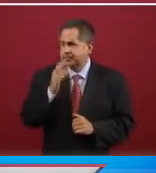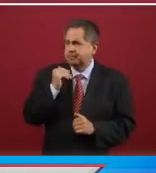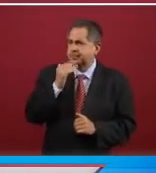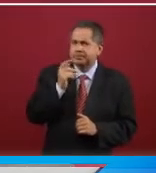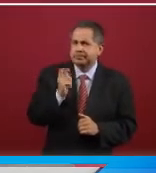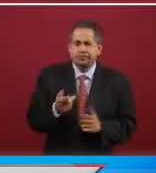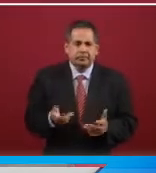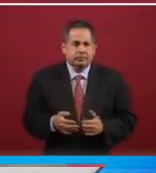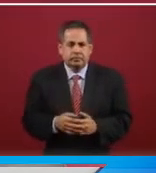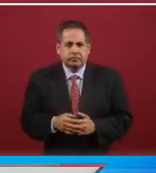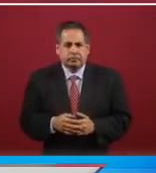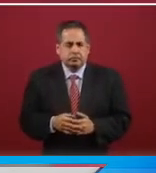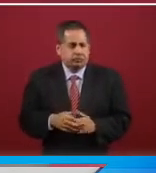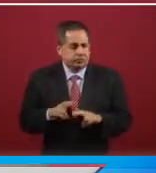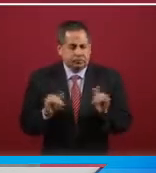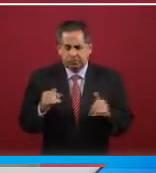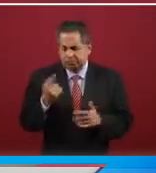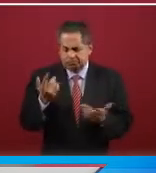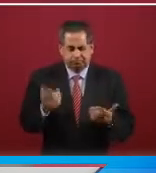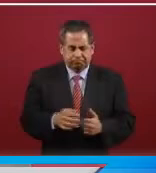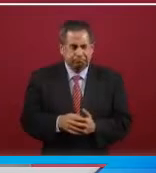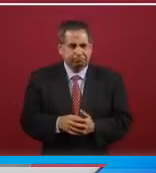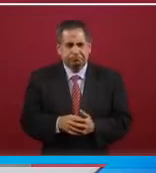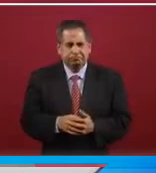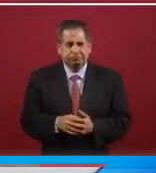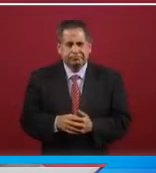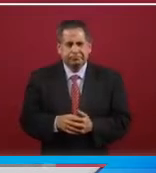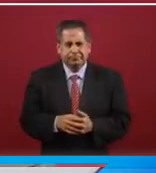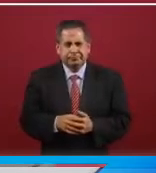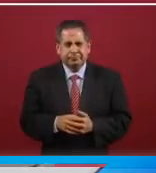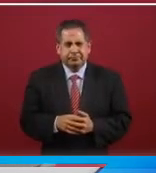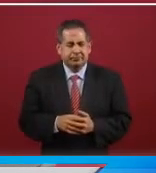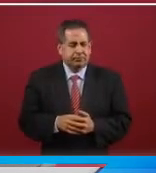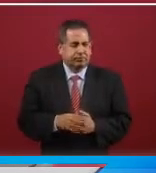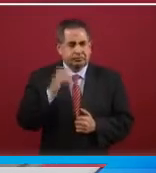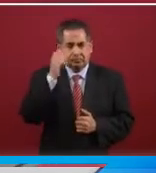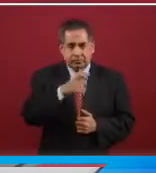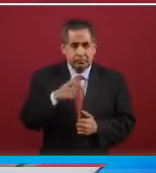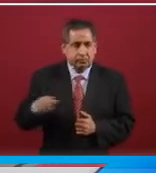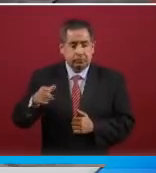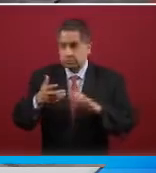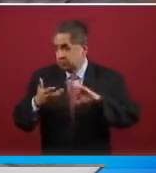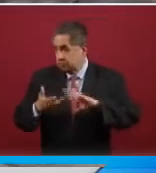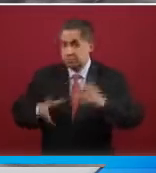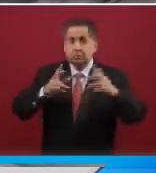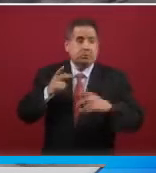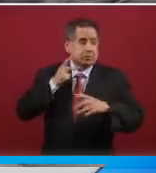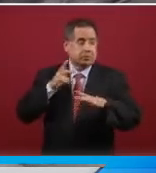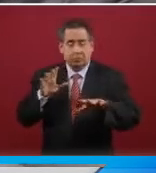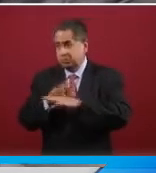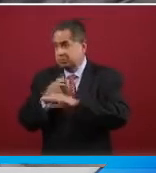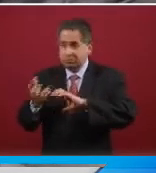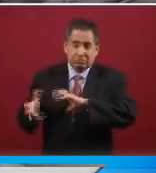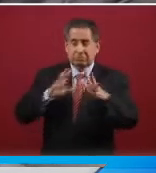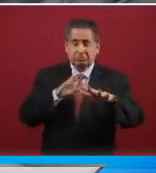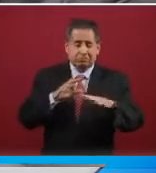que representó más del 50% de los votos en las pasadas elecciones. El presidente Andrés Manuel López Obrador se siente seguro y confiado de la